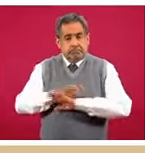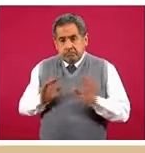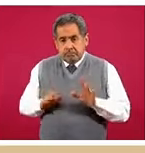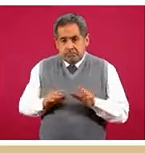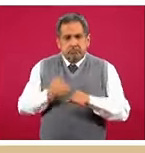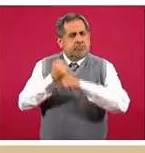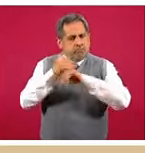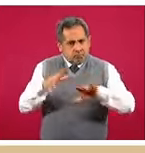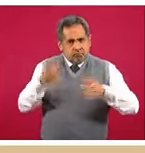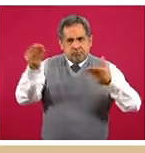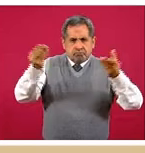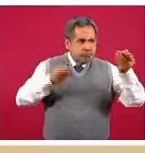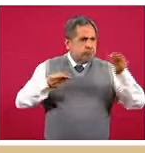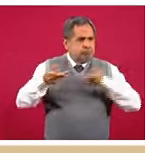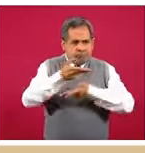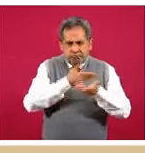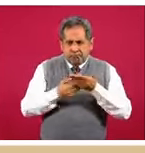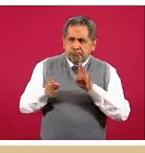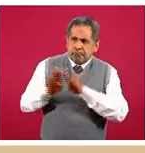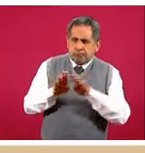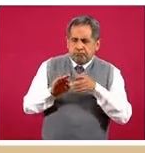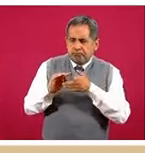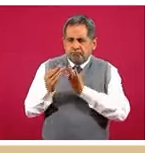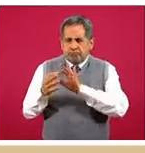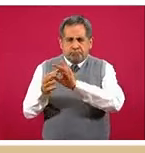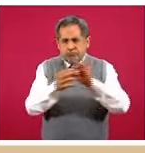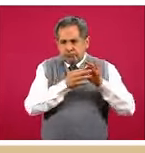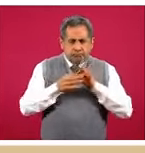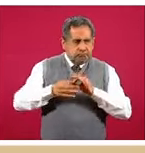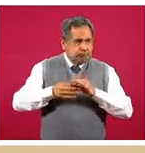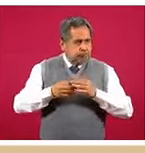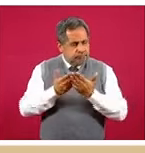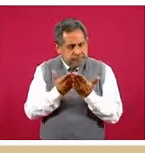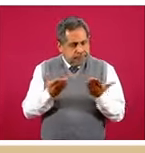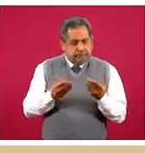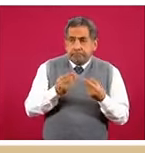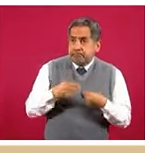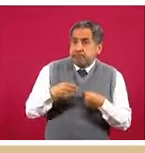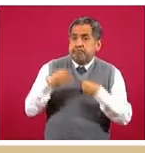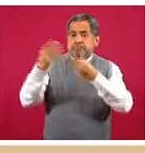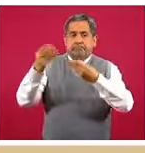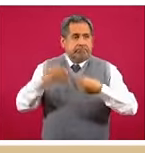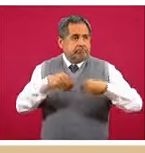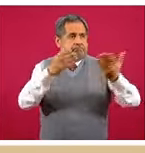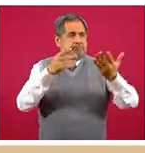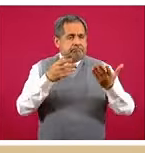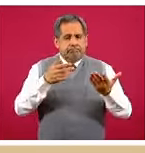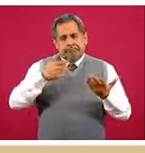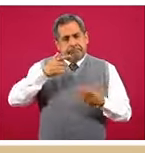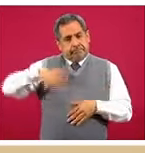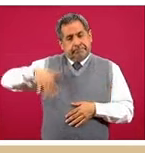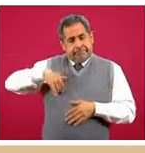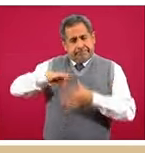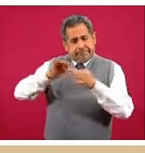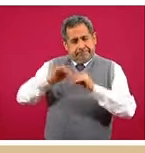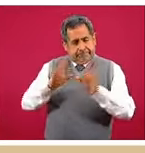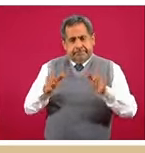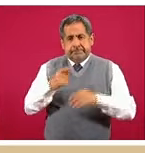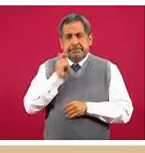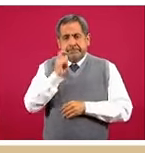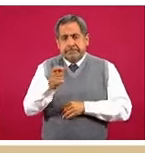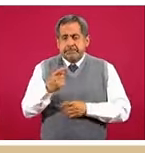comparte la estimación del riesgo local con cada una de estas entidades federativas y, como ya lo comenté en un principio,